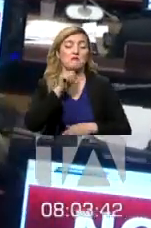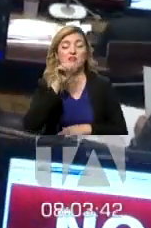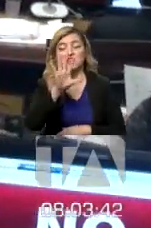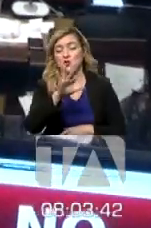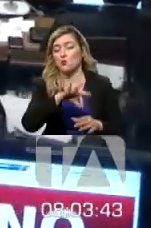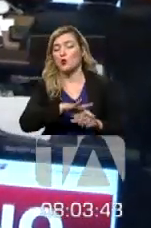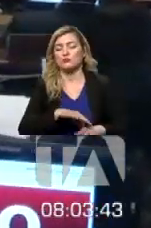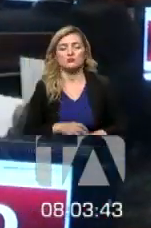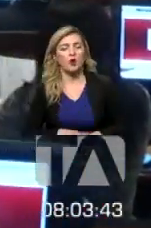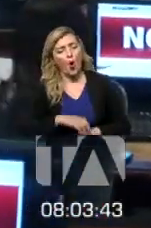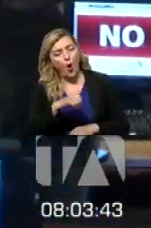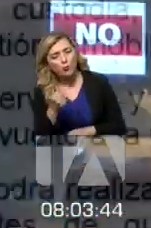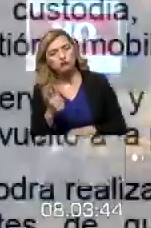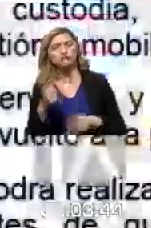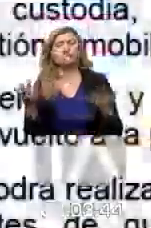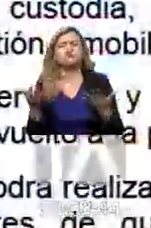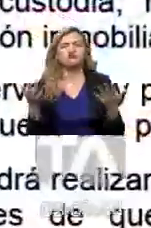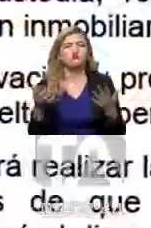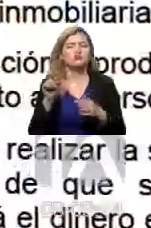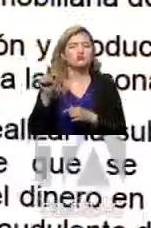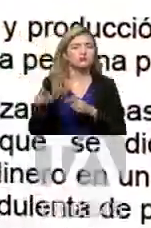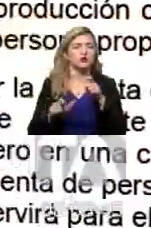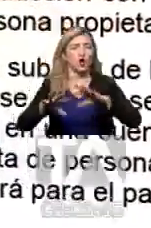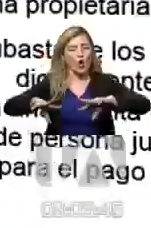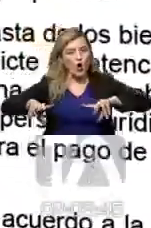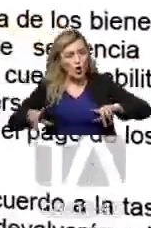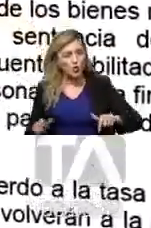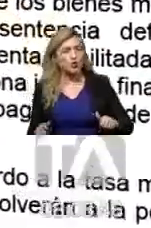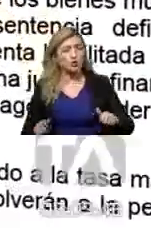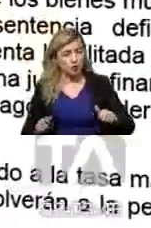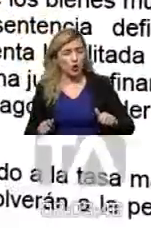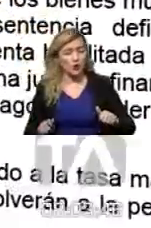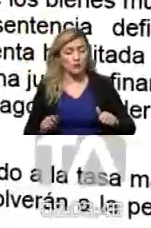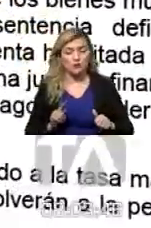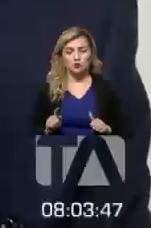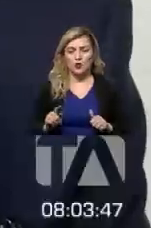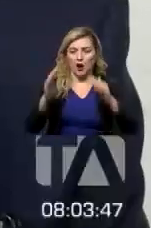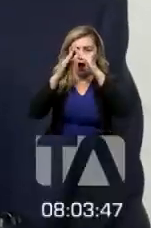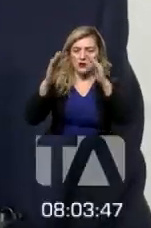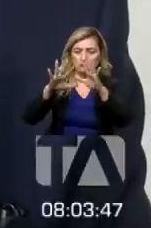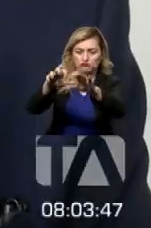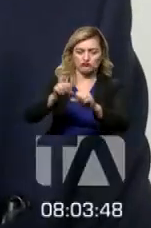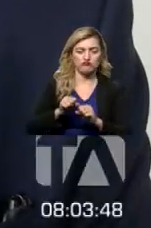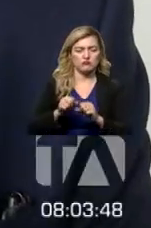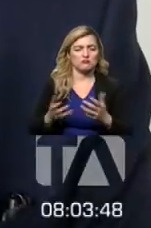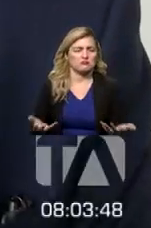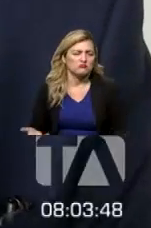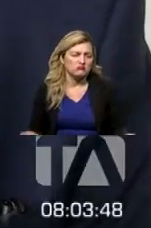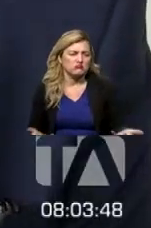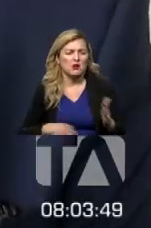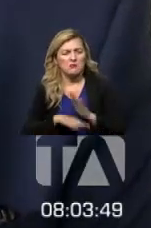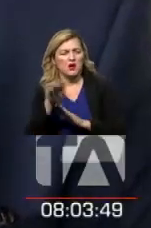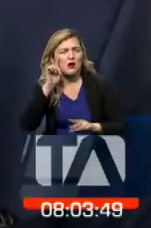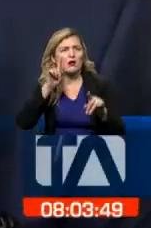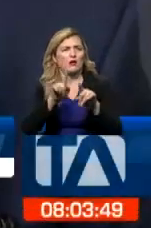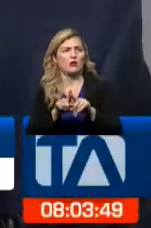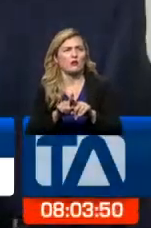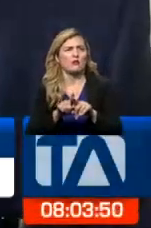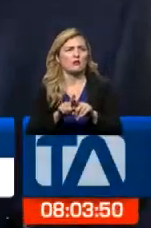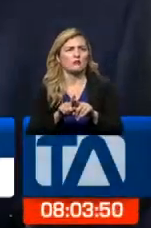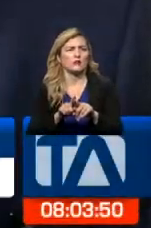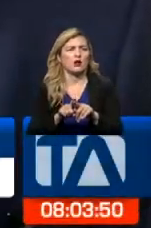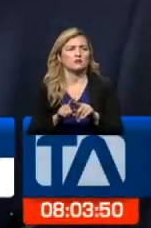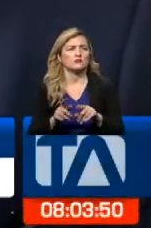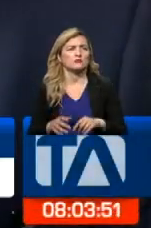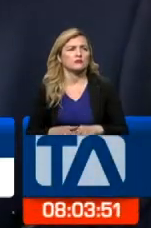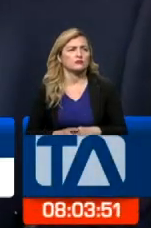texto que no logró los votos fue la incautación de bienes por delitos de corrupción. Yo estoy más de acuerdo con el denominado comiso.